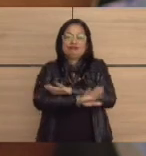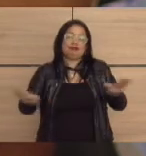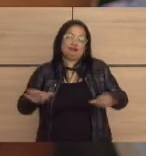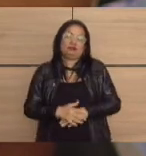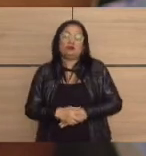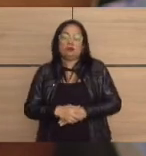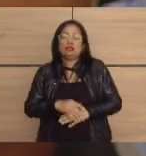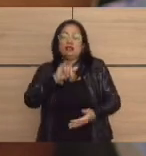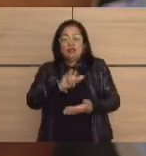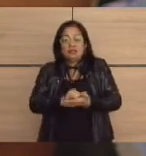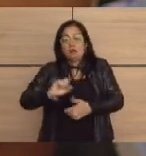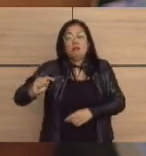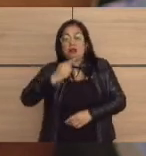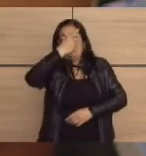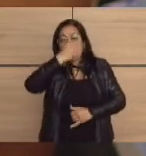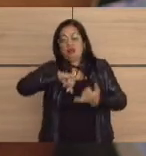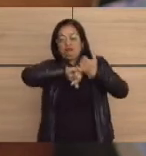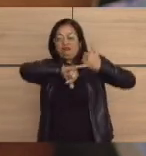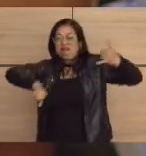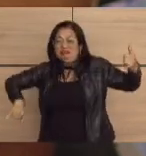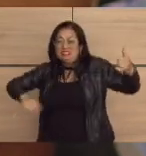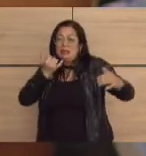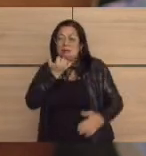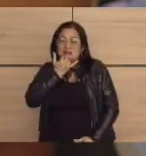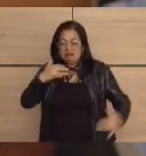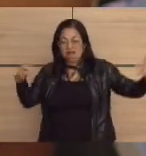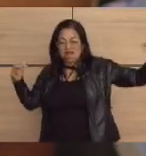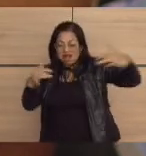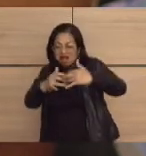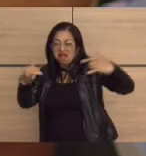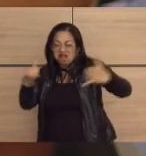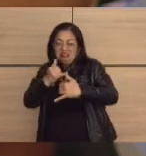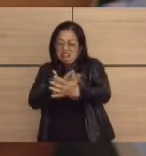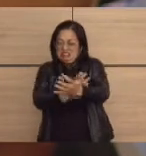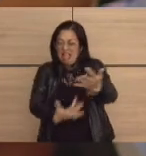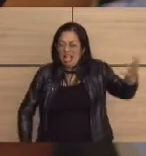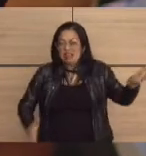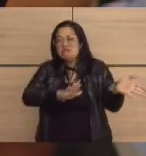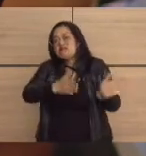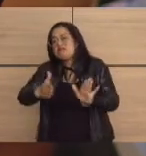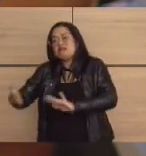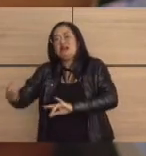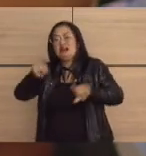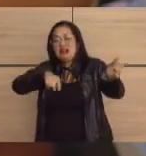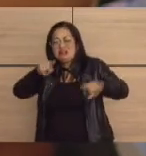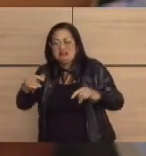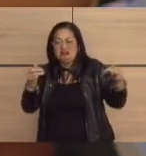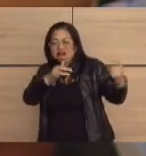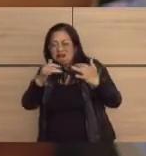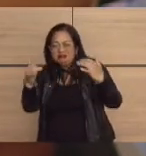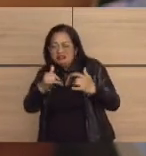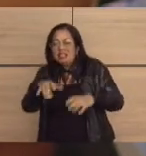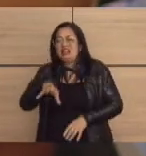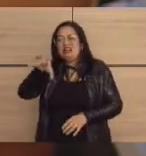Y la primera independencia naufragó en sangre, y allá en la batalla de la Cuchilla del Tambo, junto a